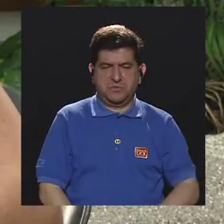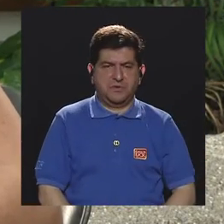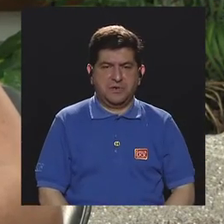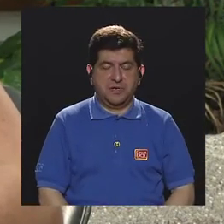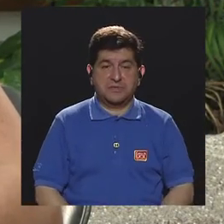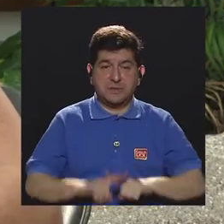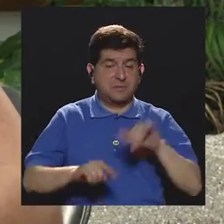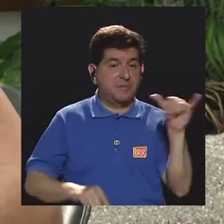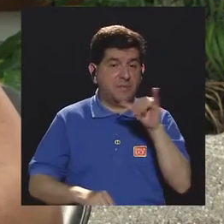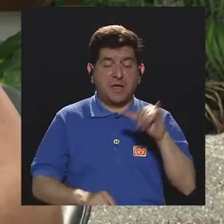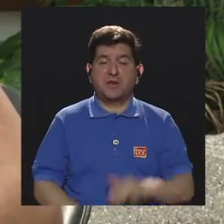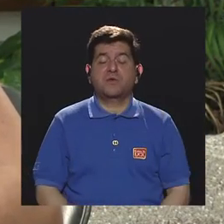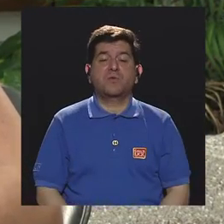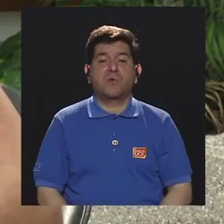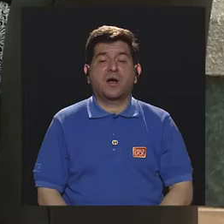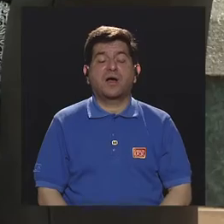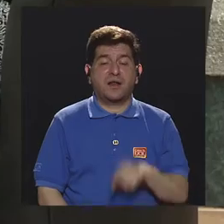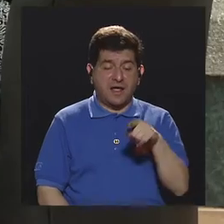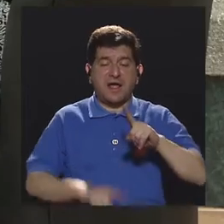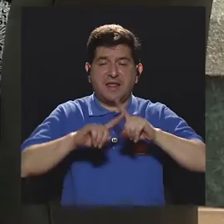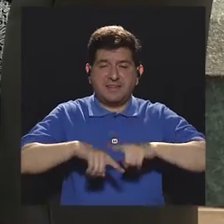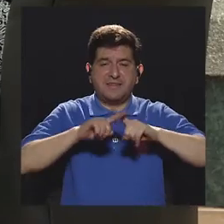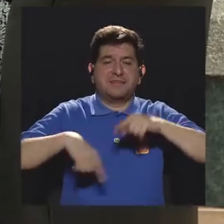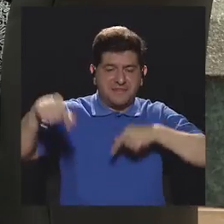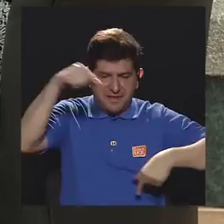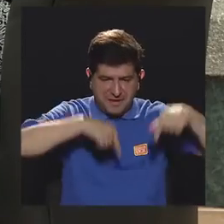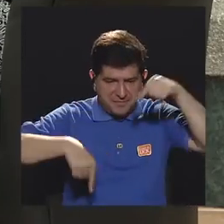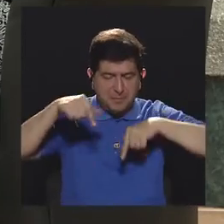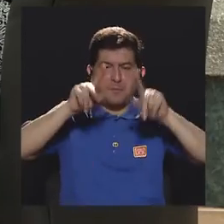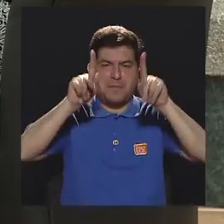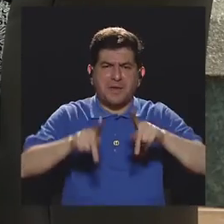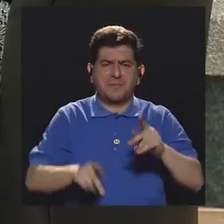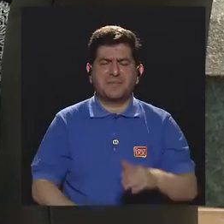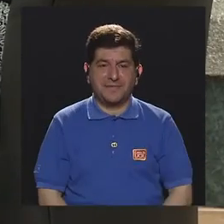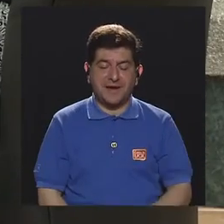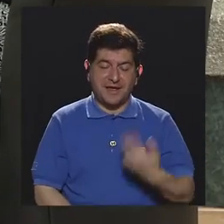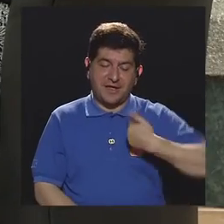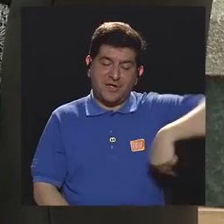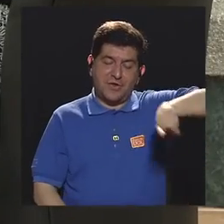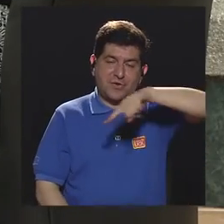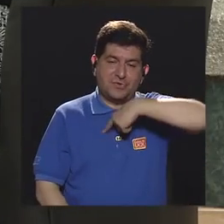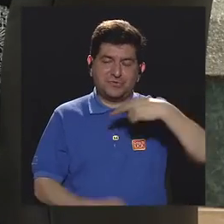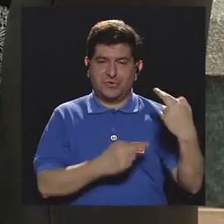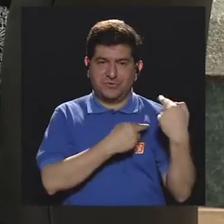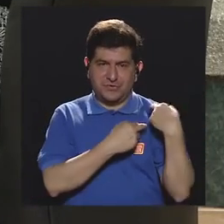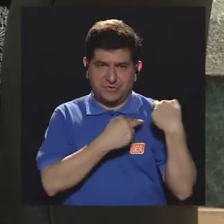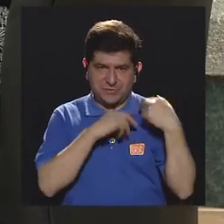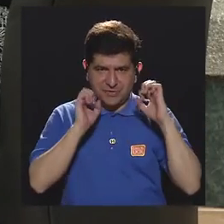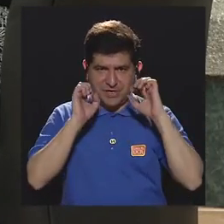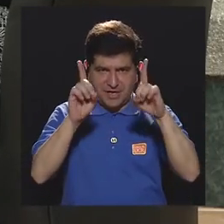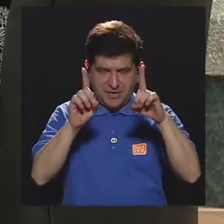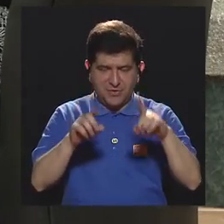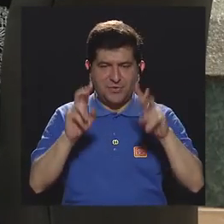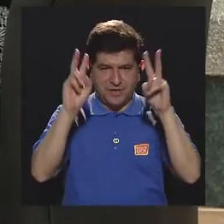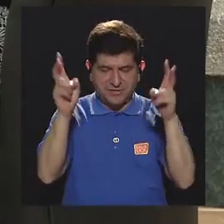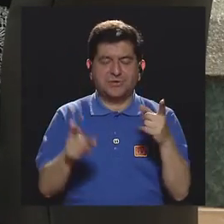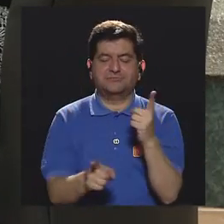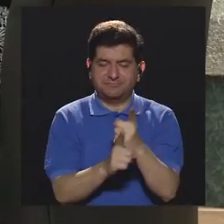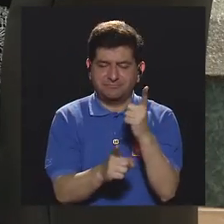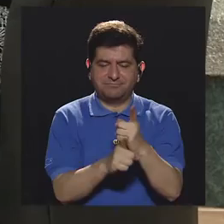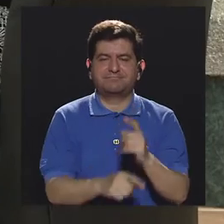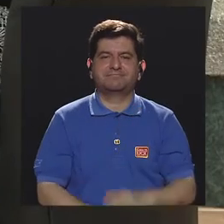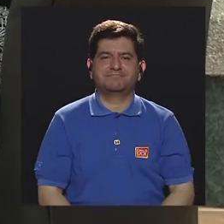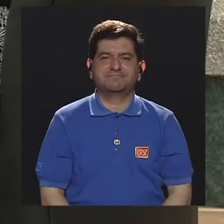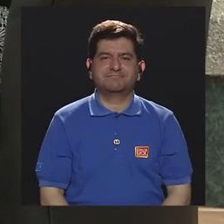heroína y todo eso, no, igual dependiente sí, ¿no? química. Y es lo que estamos aquí compartiendo. Básicamente sí, nuestra responsabilidad de educarnos en el